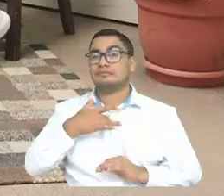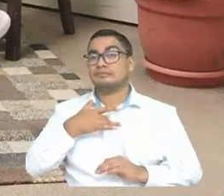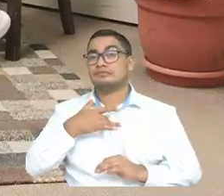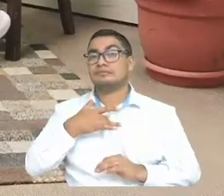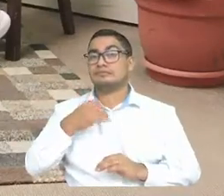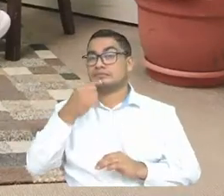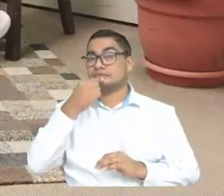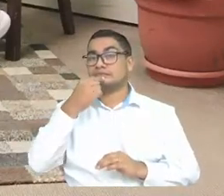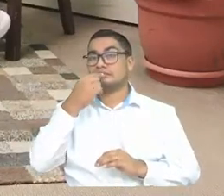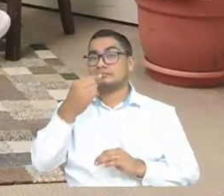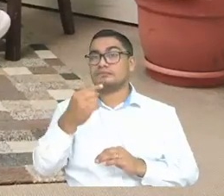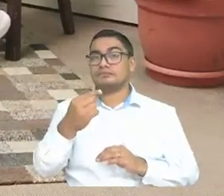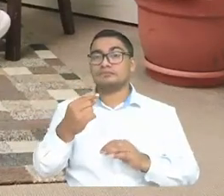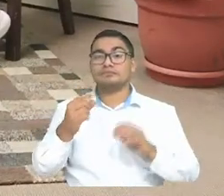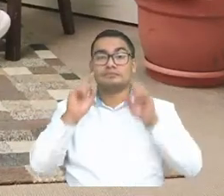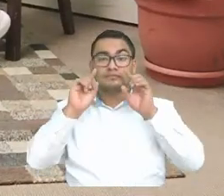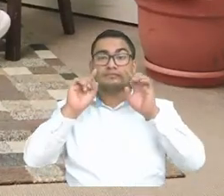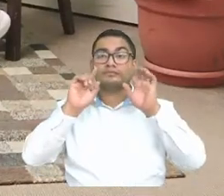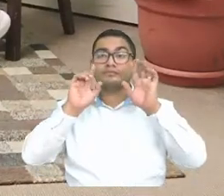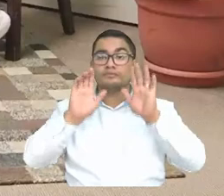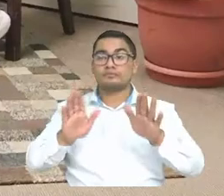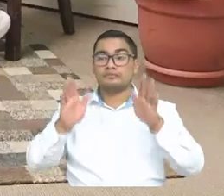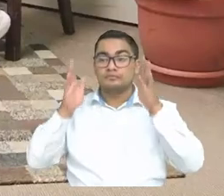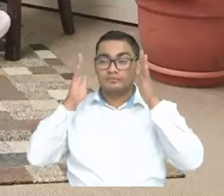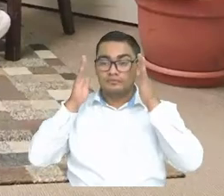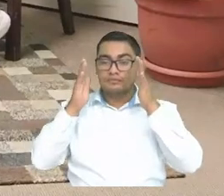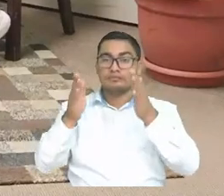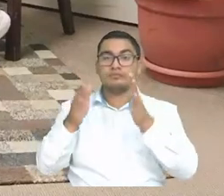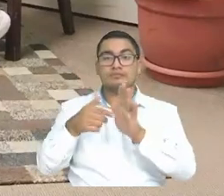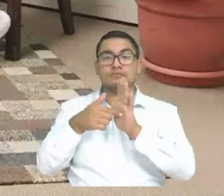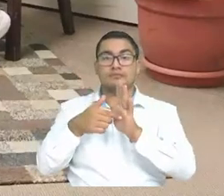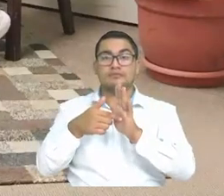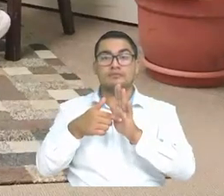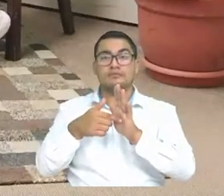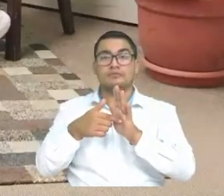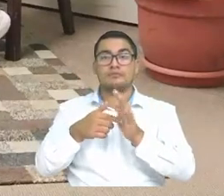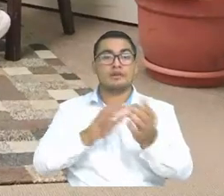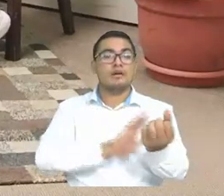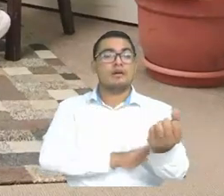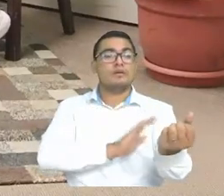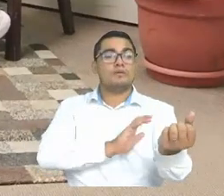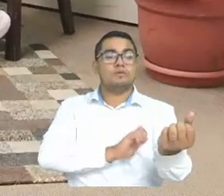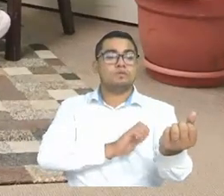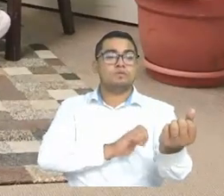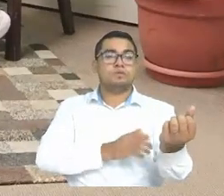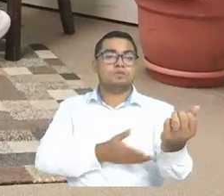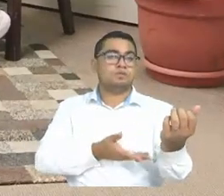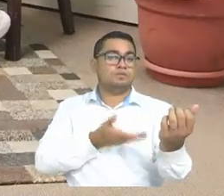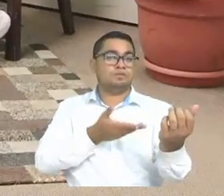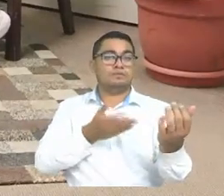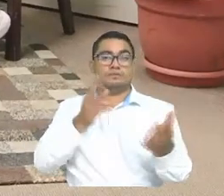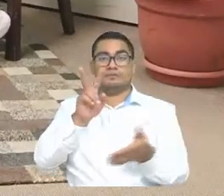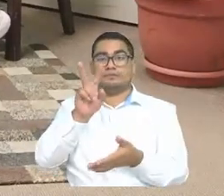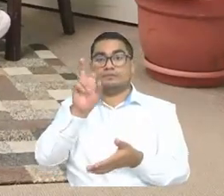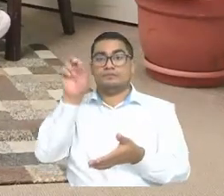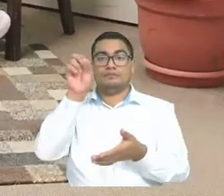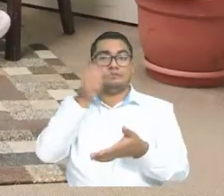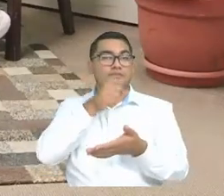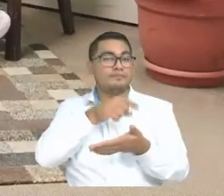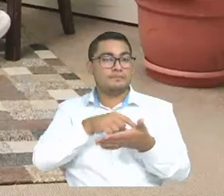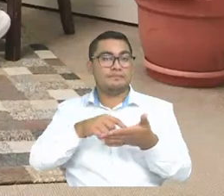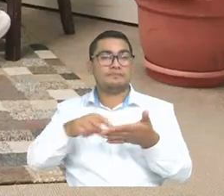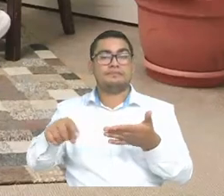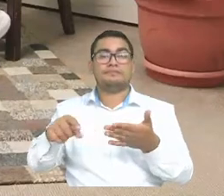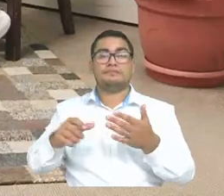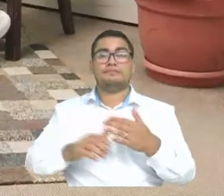tener alerta o estar pendiente de la presión arterial, ¿verdad?, durante las 20 semanas de